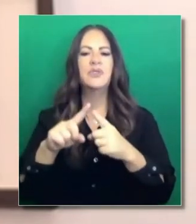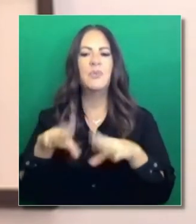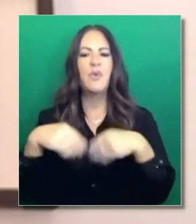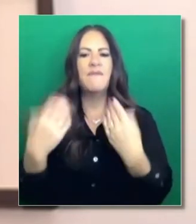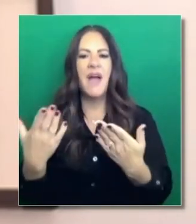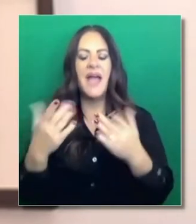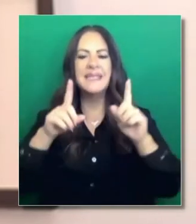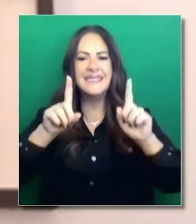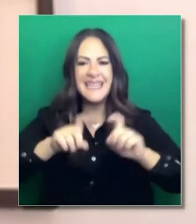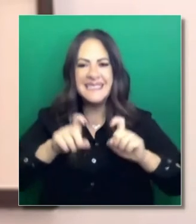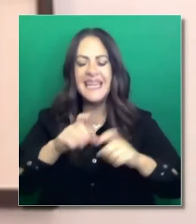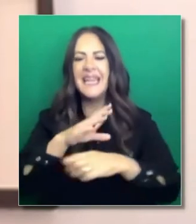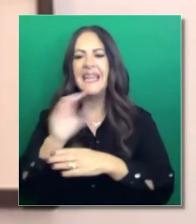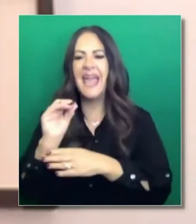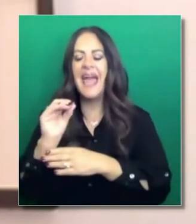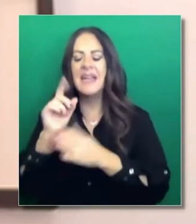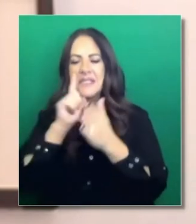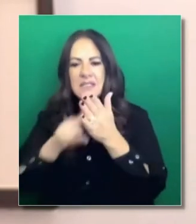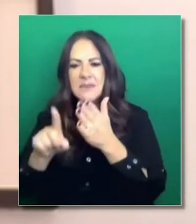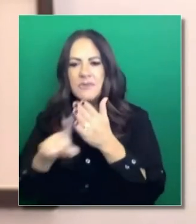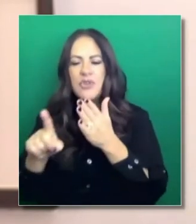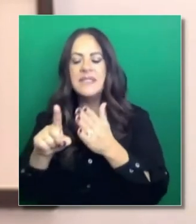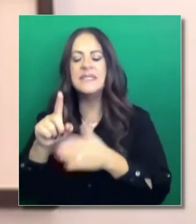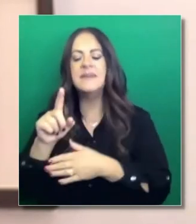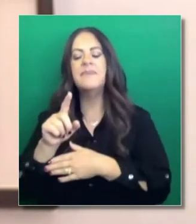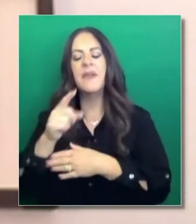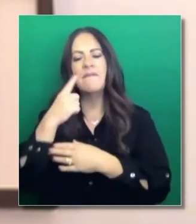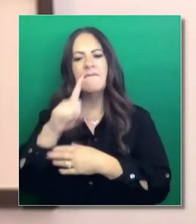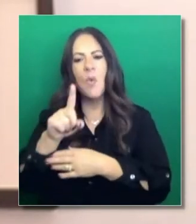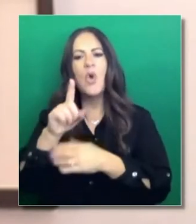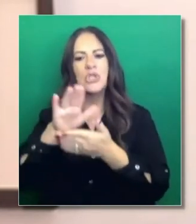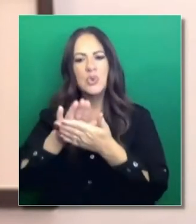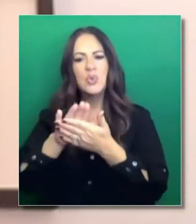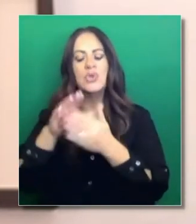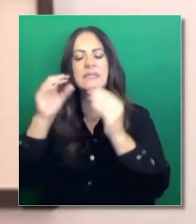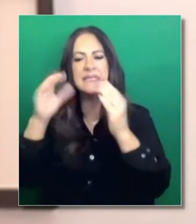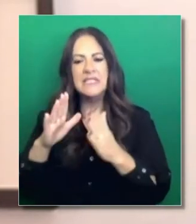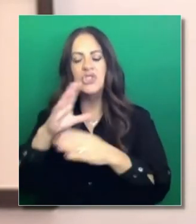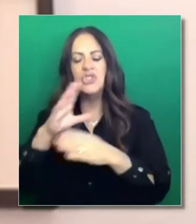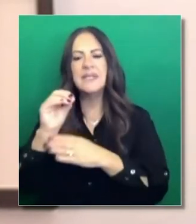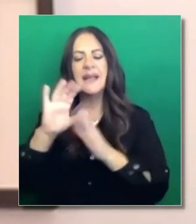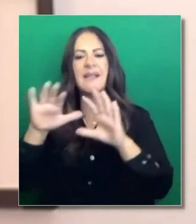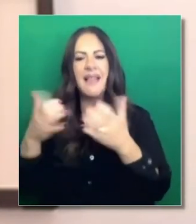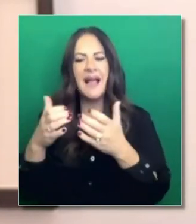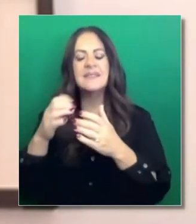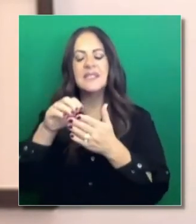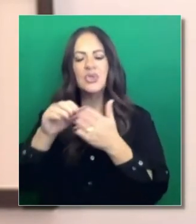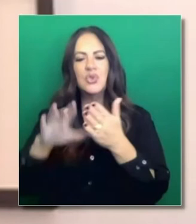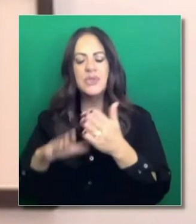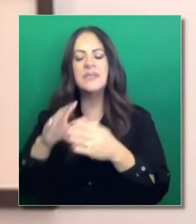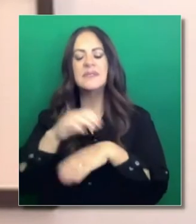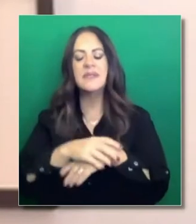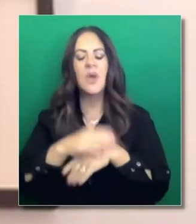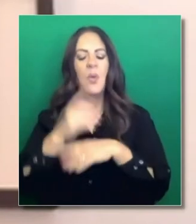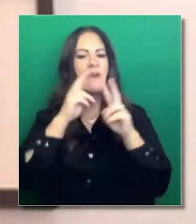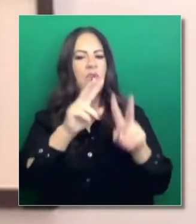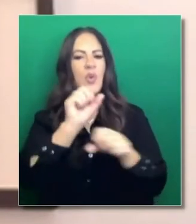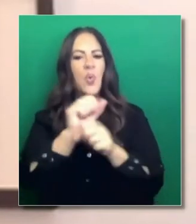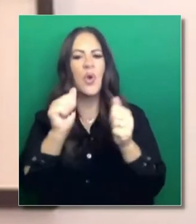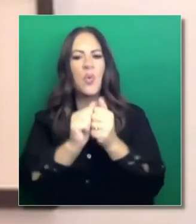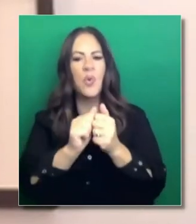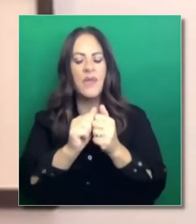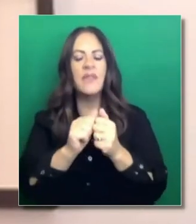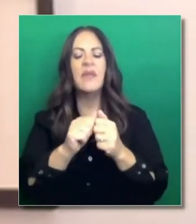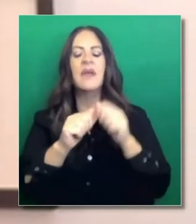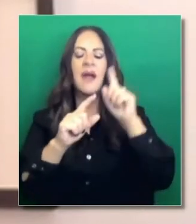rastreo de contactos en nuestras escuelas en cuanto a COVID-19. Y así que seguiremos trabajando estrechamente con el